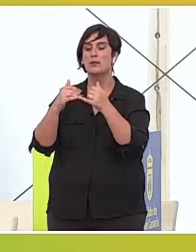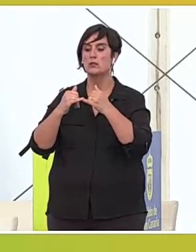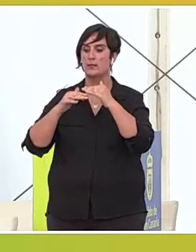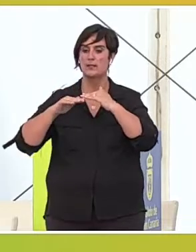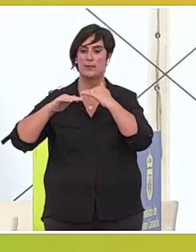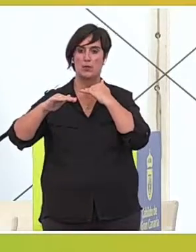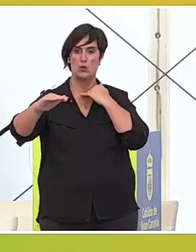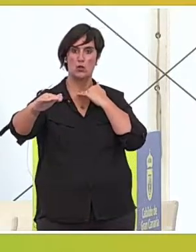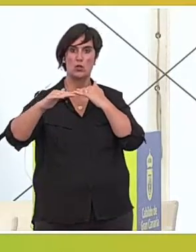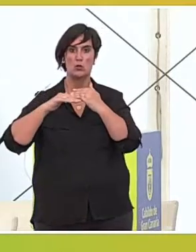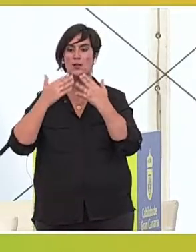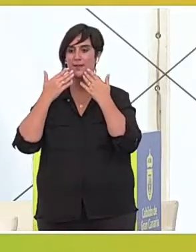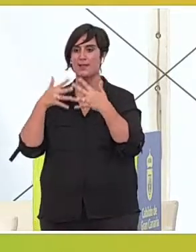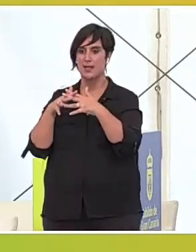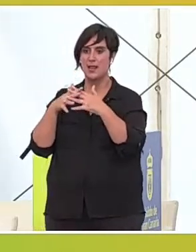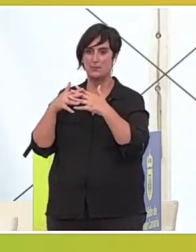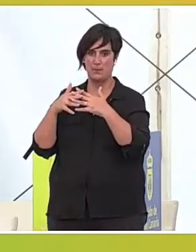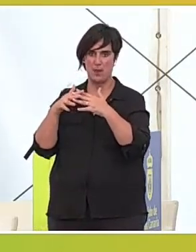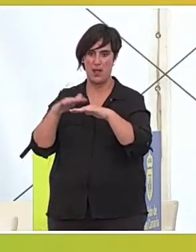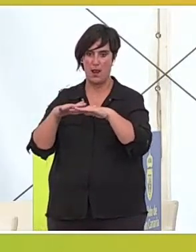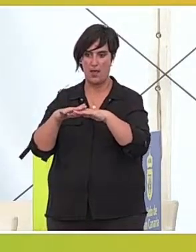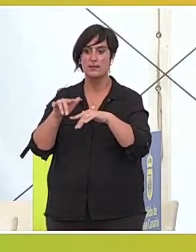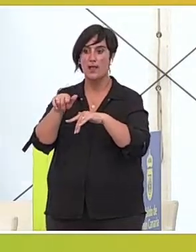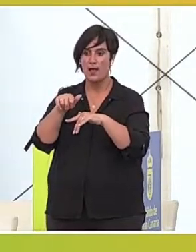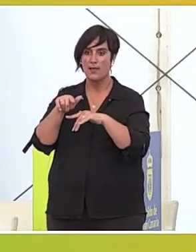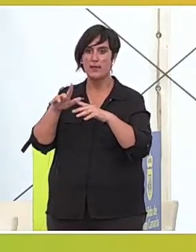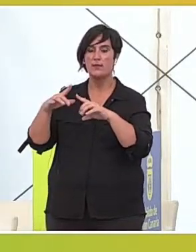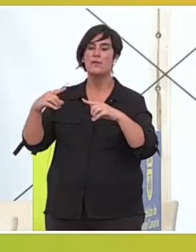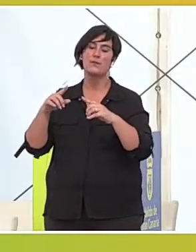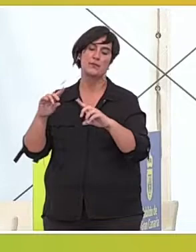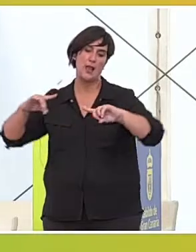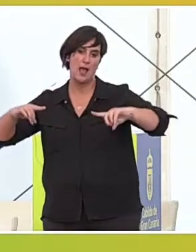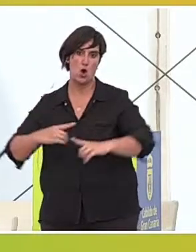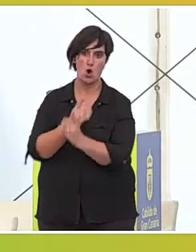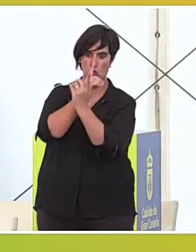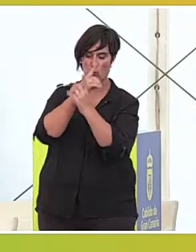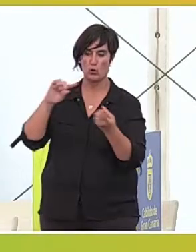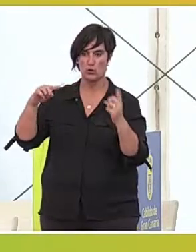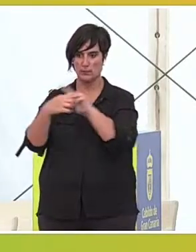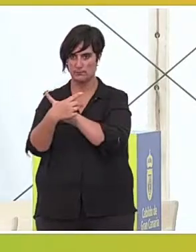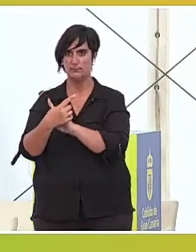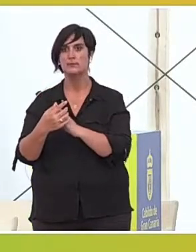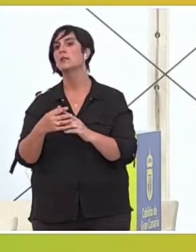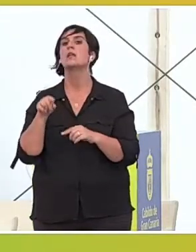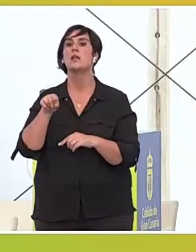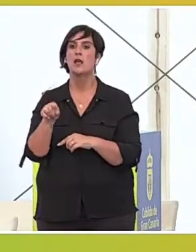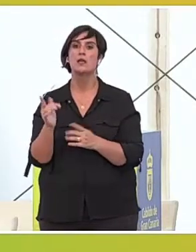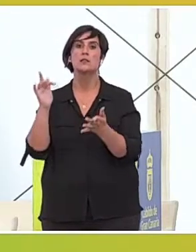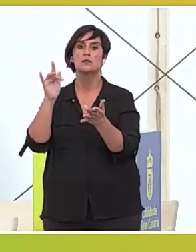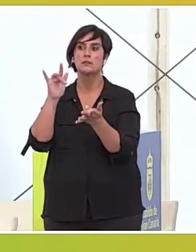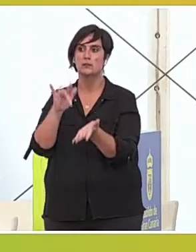través de las membranas. Es ahí cuando se produce el fenómeno de ósmosis y es ahí cuando tenemos